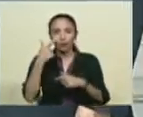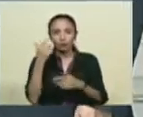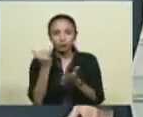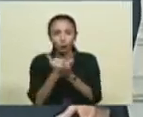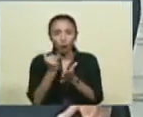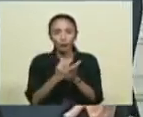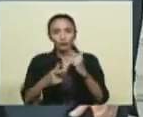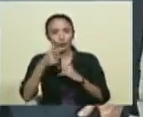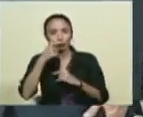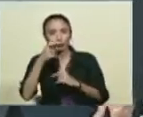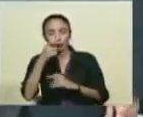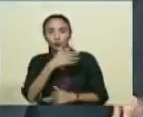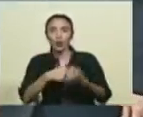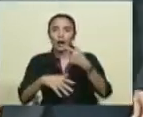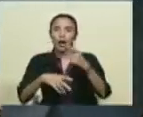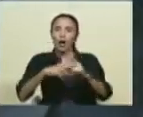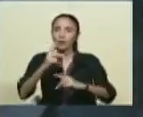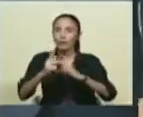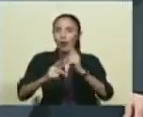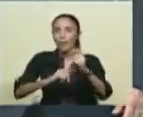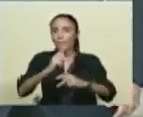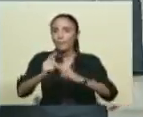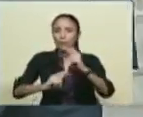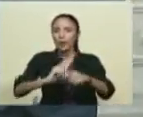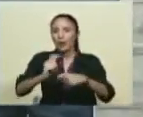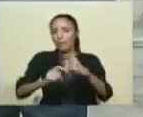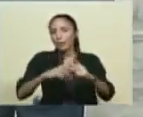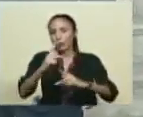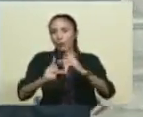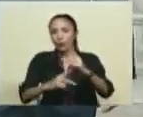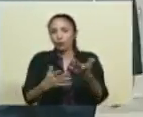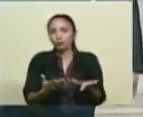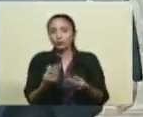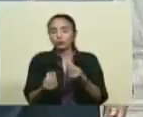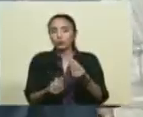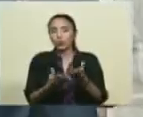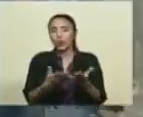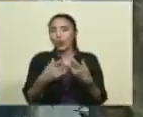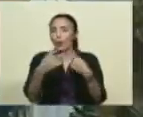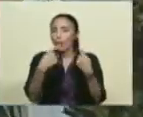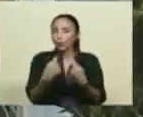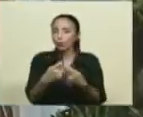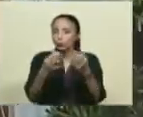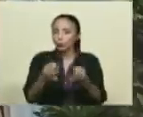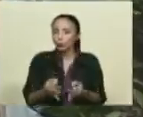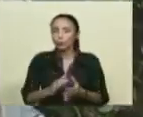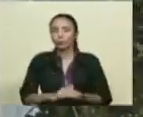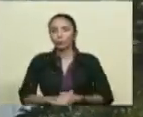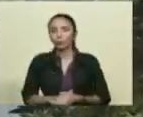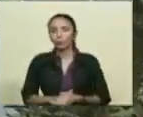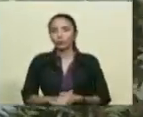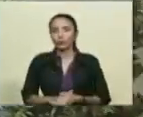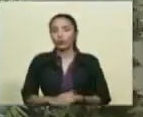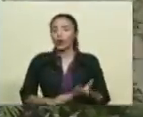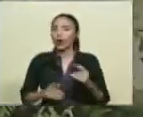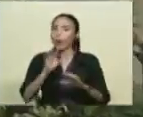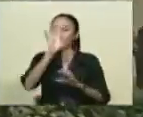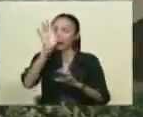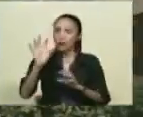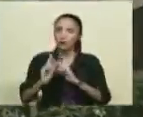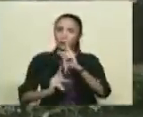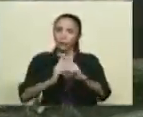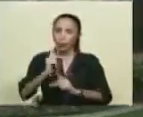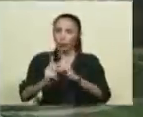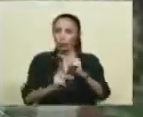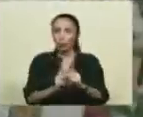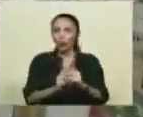en la estabilización del mercado petrolero. Él ha dicho que se trata de un efecto ganar-ganar tanto de los países productores